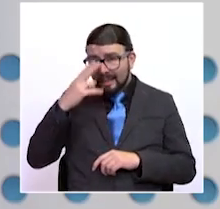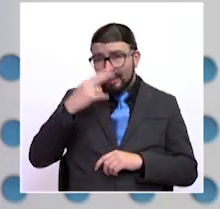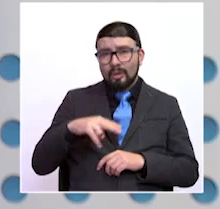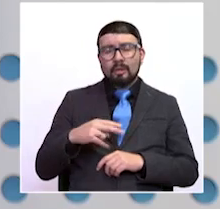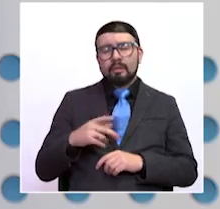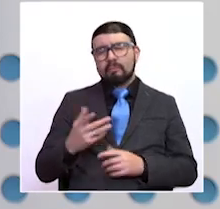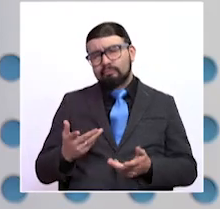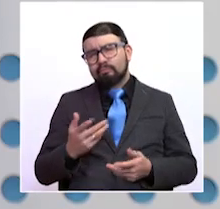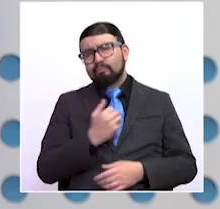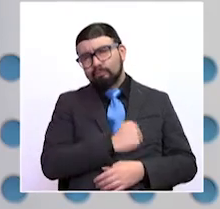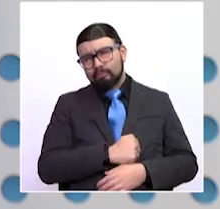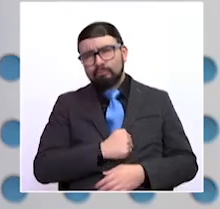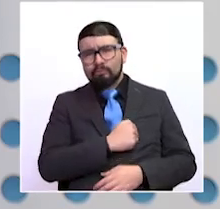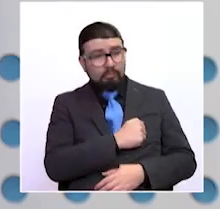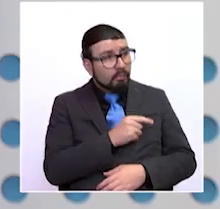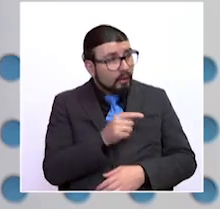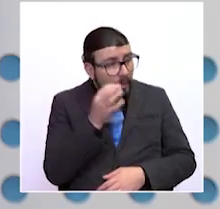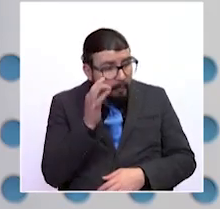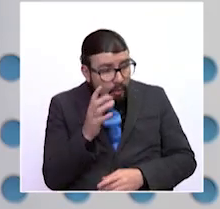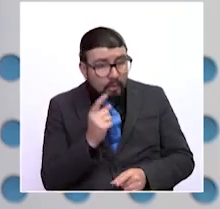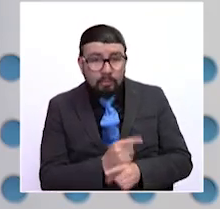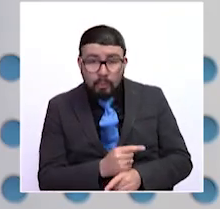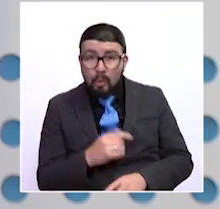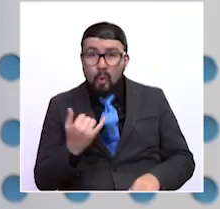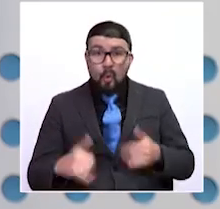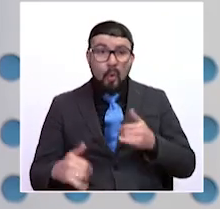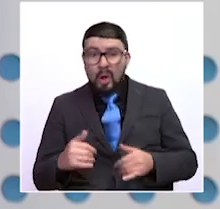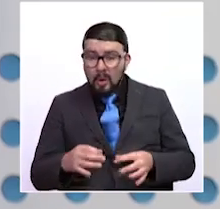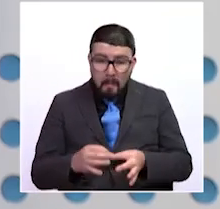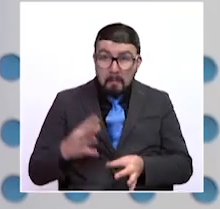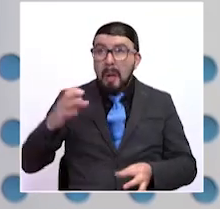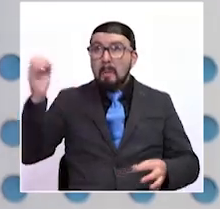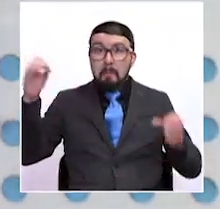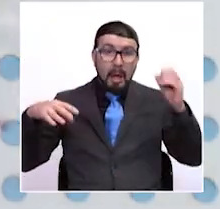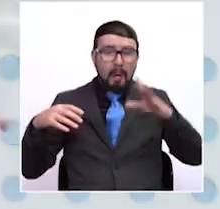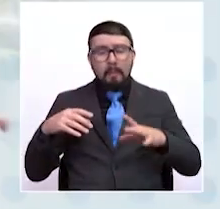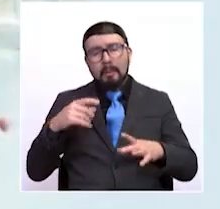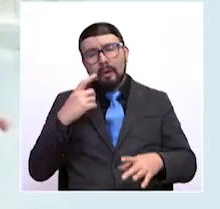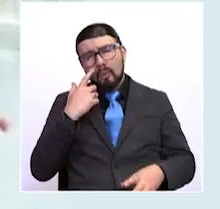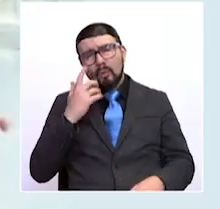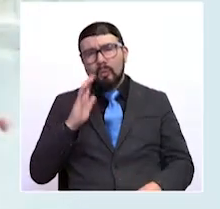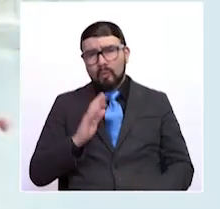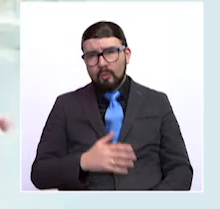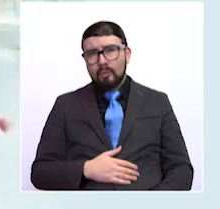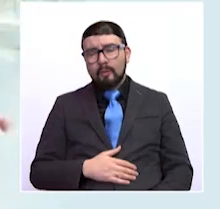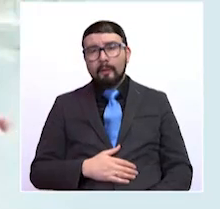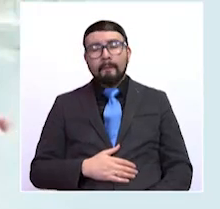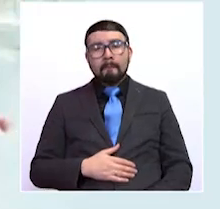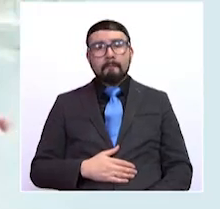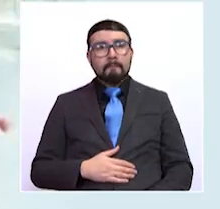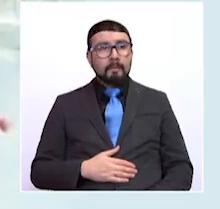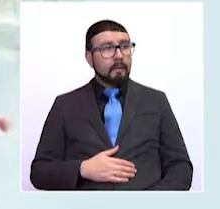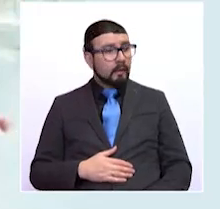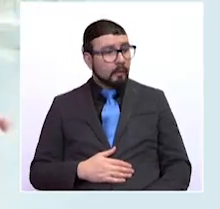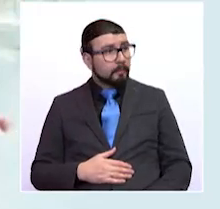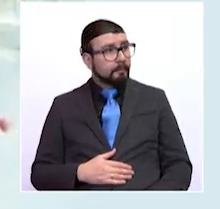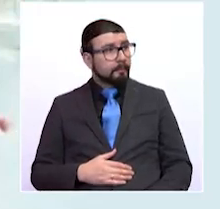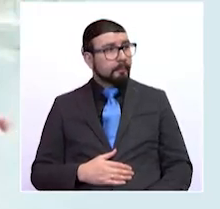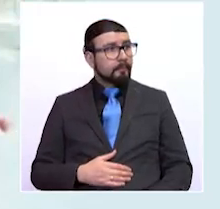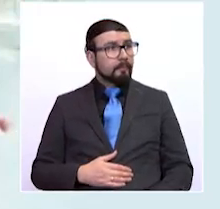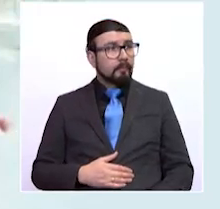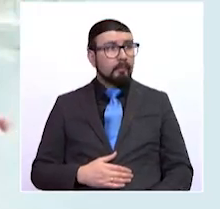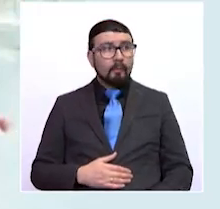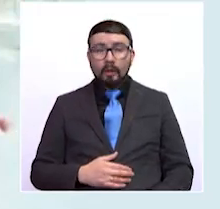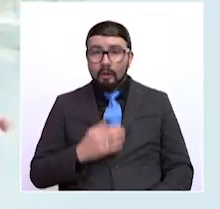cuenta de lo que puede llegar a ser el juego con pólvora. Simplemente no hay nada que hacer con